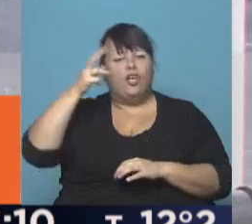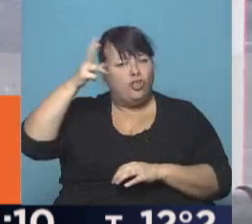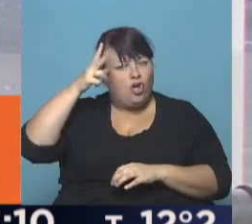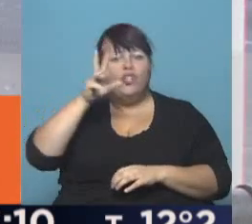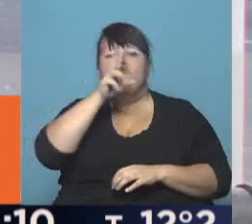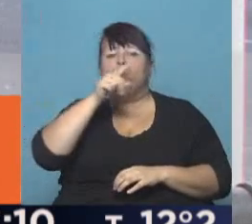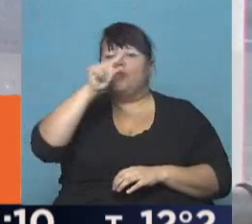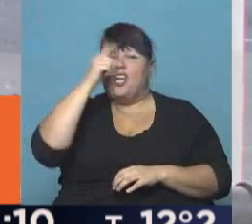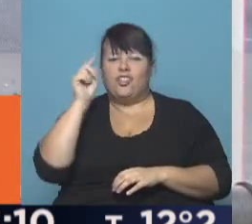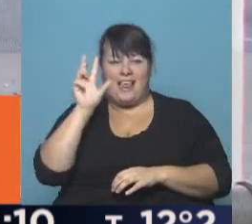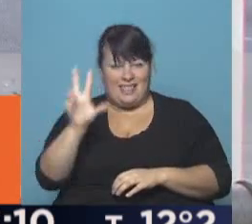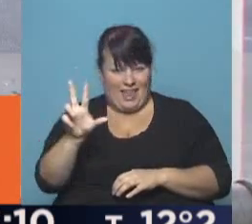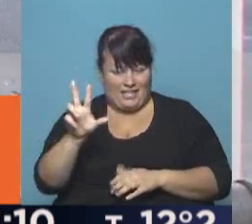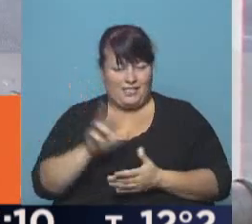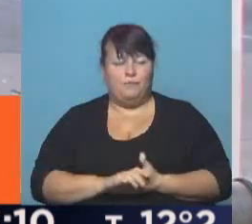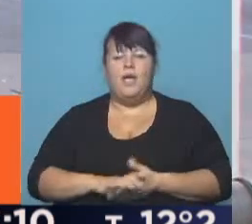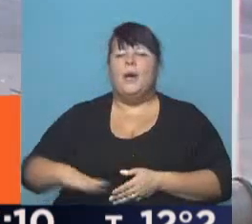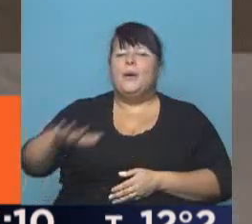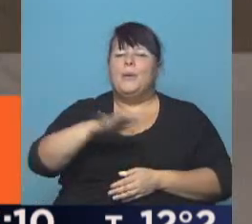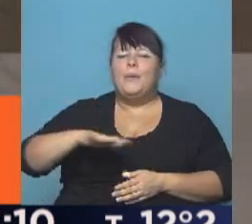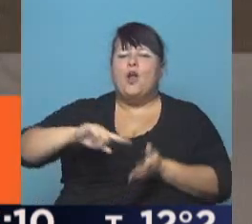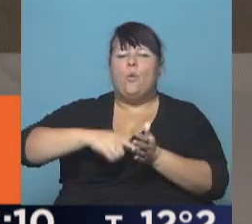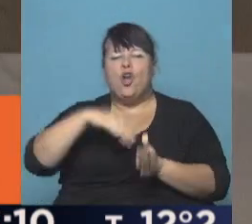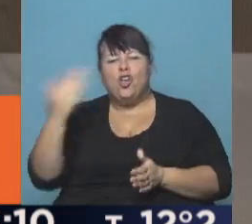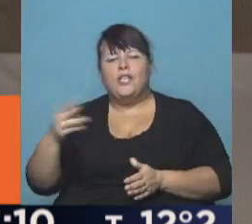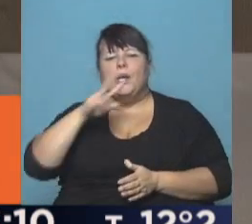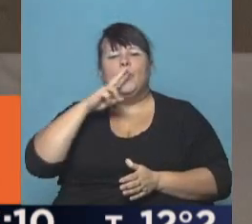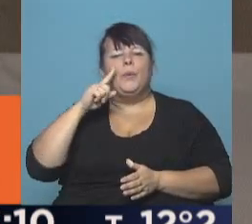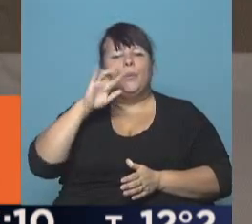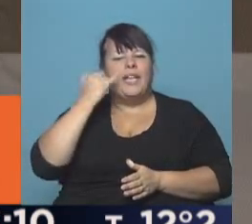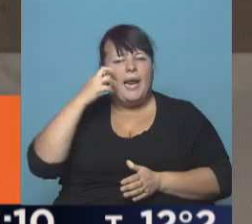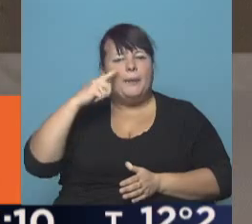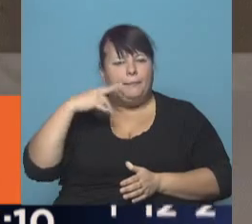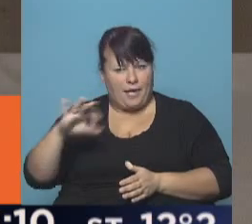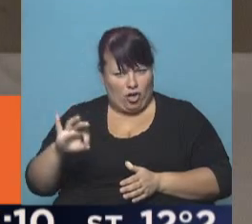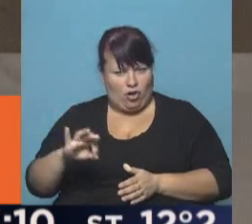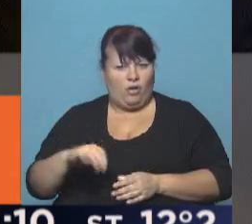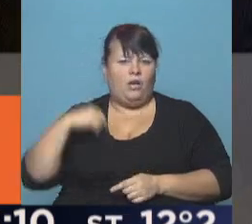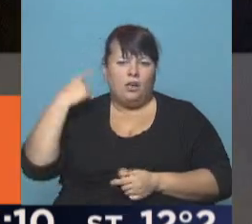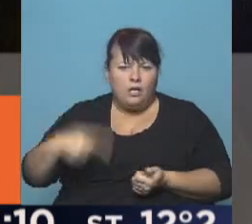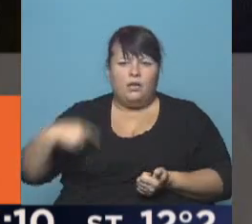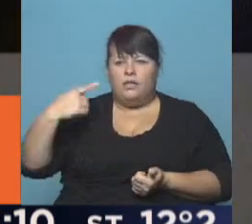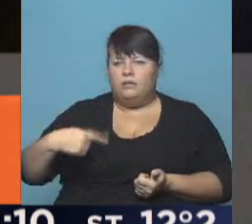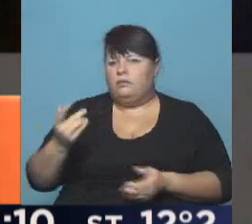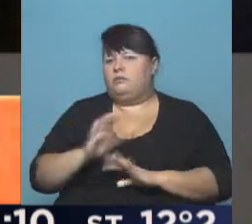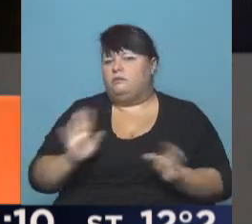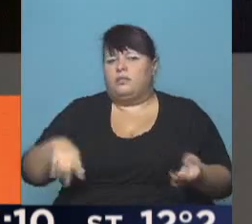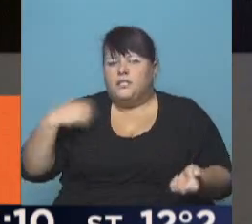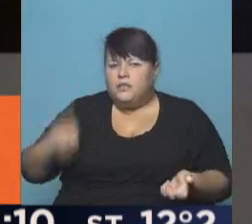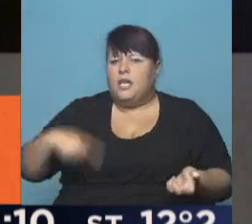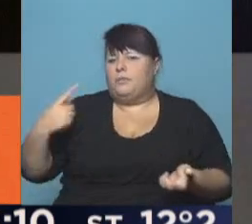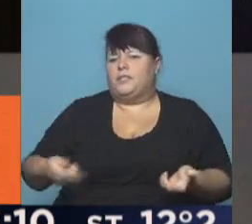de la ruta nacional número 3 en la localidad bonaerense de virrey del pino suceso están suceden